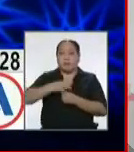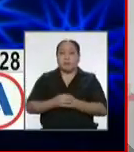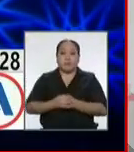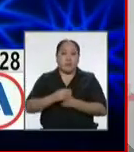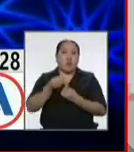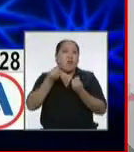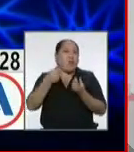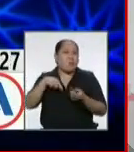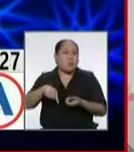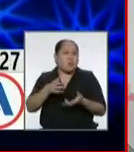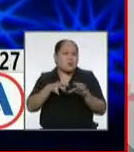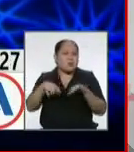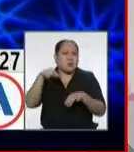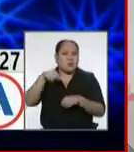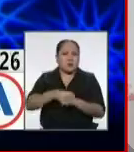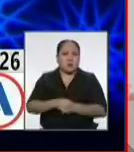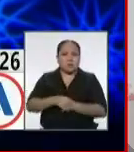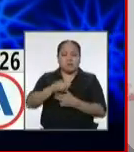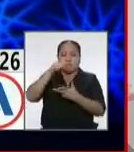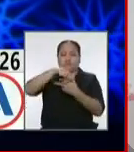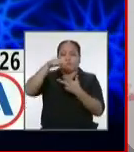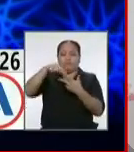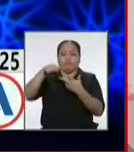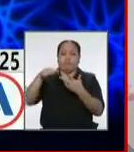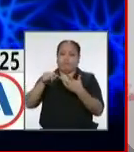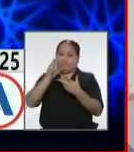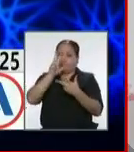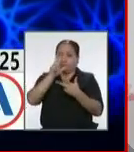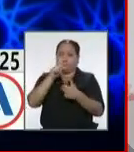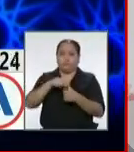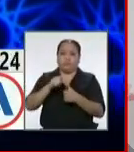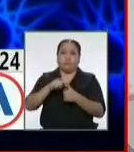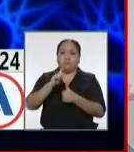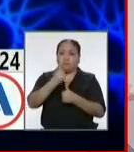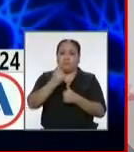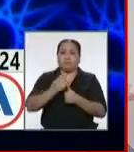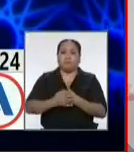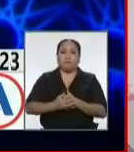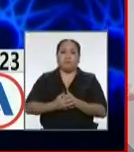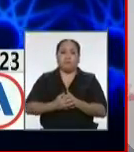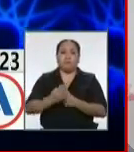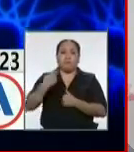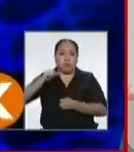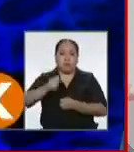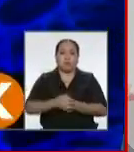lamentablemente pues tuvo este intento de golpe que terminó en un remate mortal por parte de los políticos que sí.